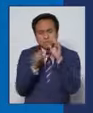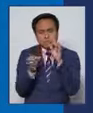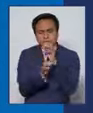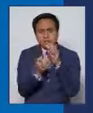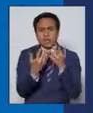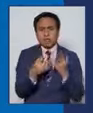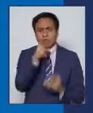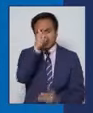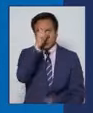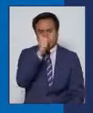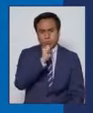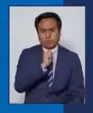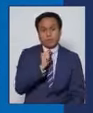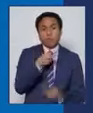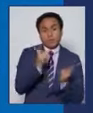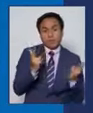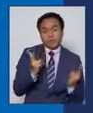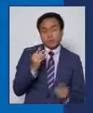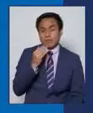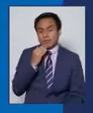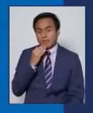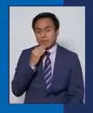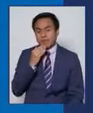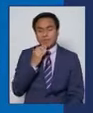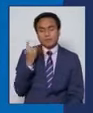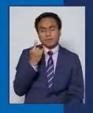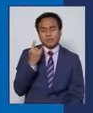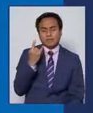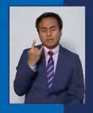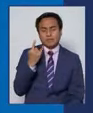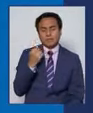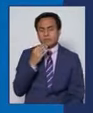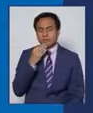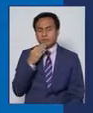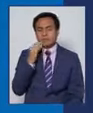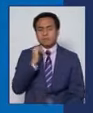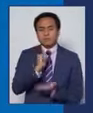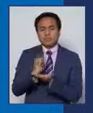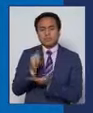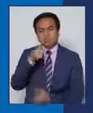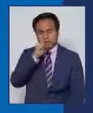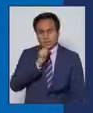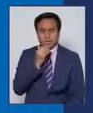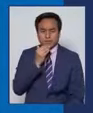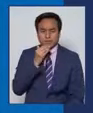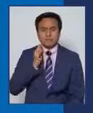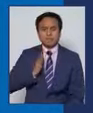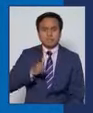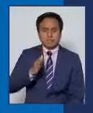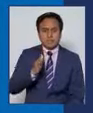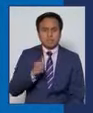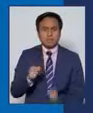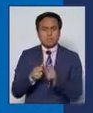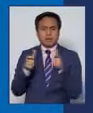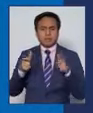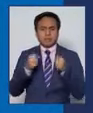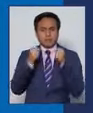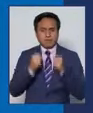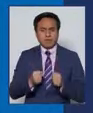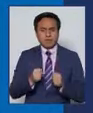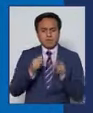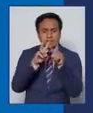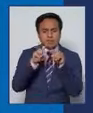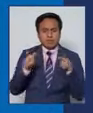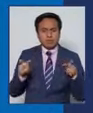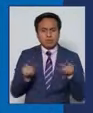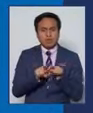hospitales públicos como también con el apoyo de las universidades y de instituciones privadas que han seguido aumentando su capacidad de testeo